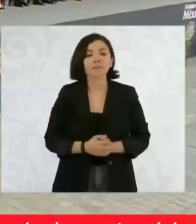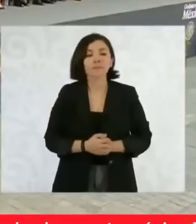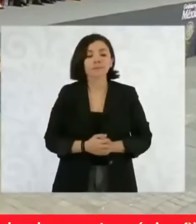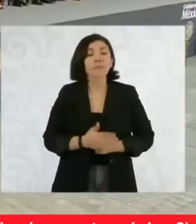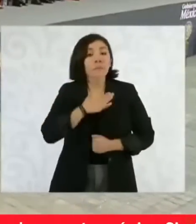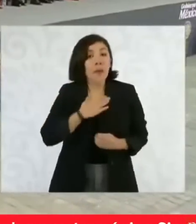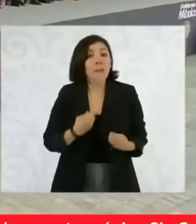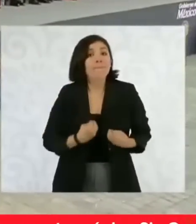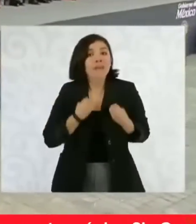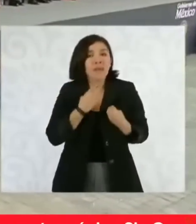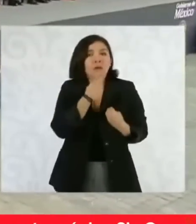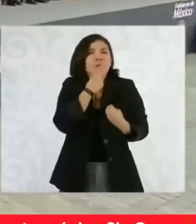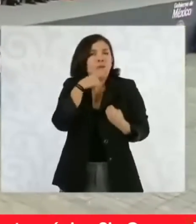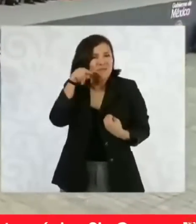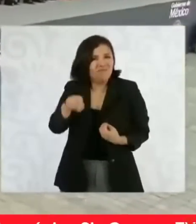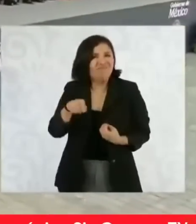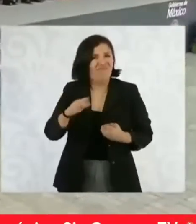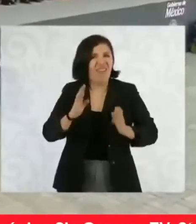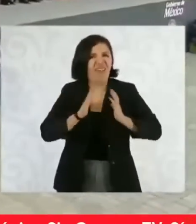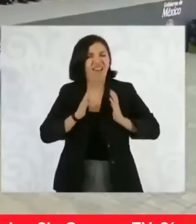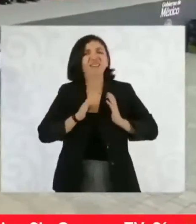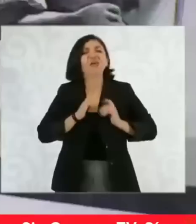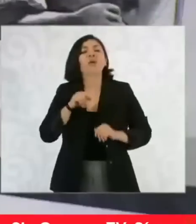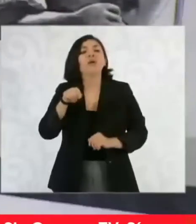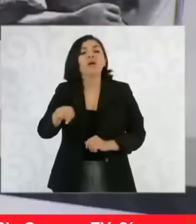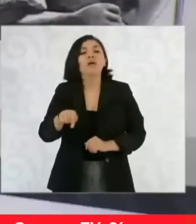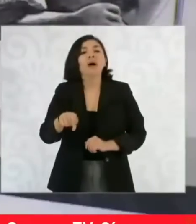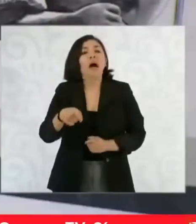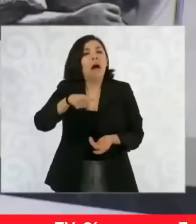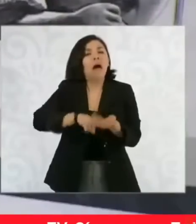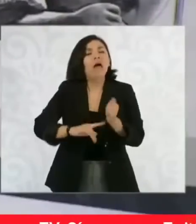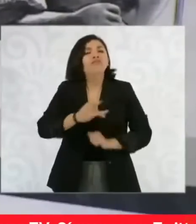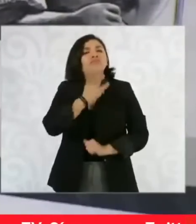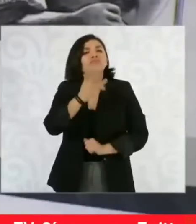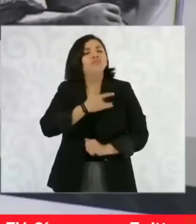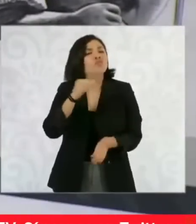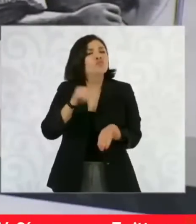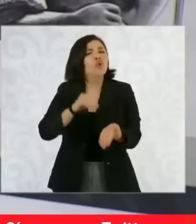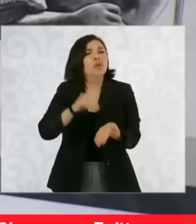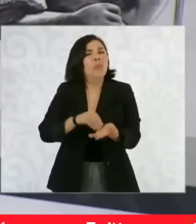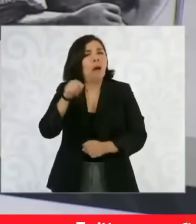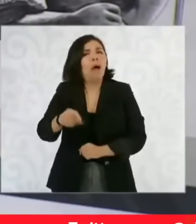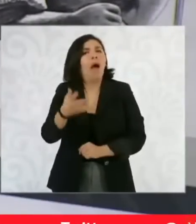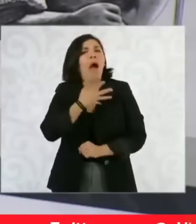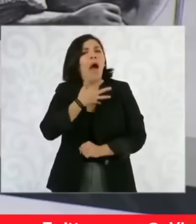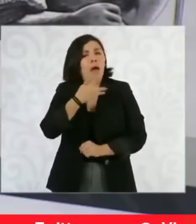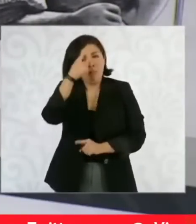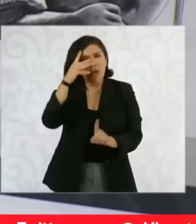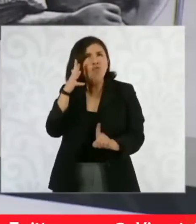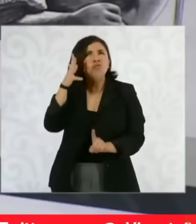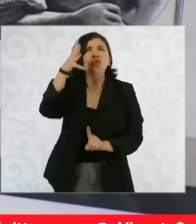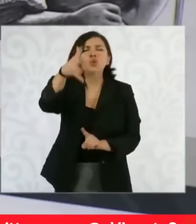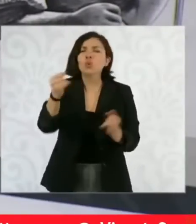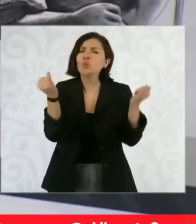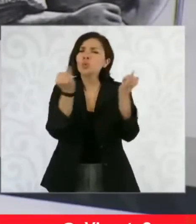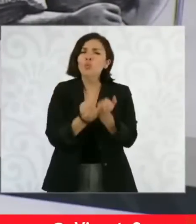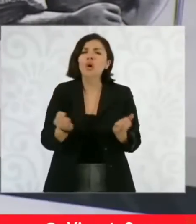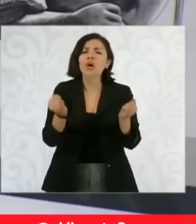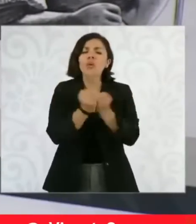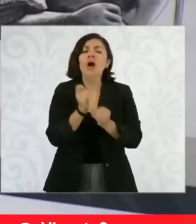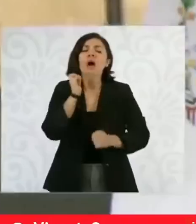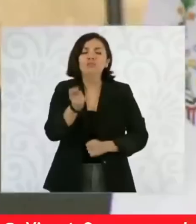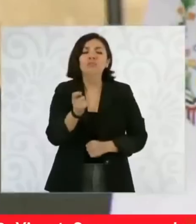Consagré mi vida a ese ejército en cuyo espíritu conserva y conservará firmemente